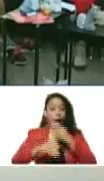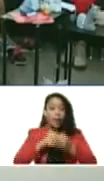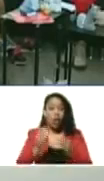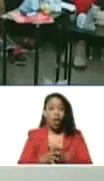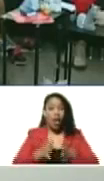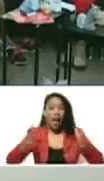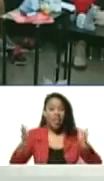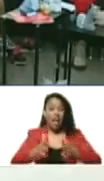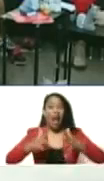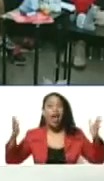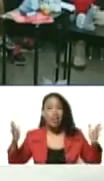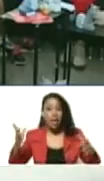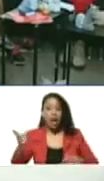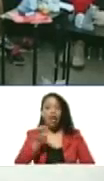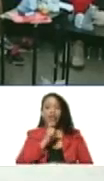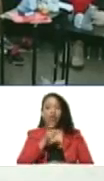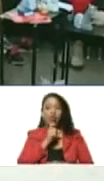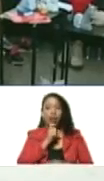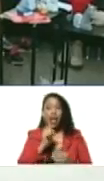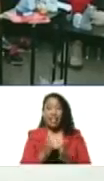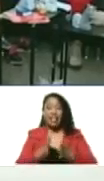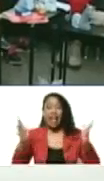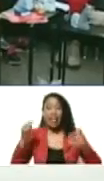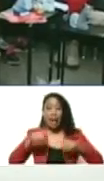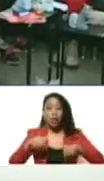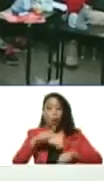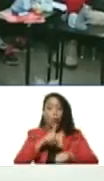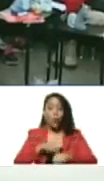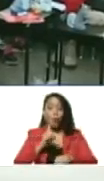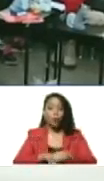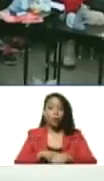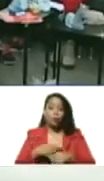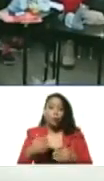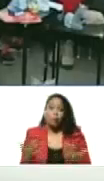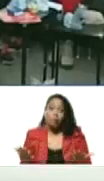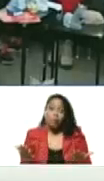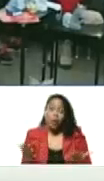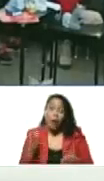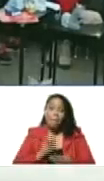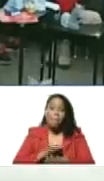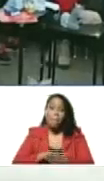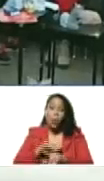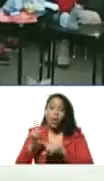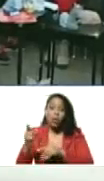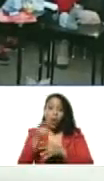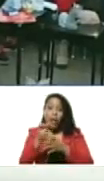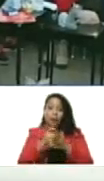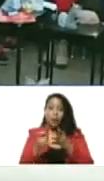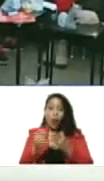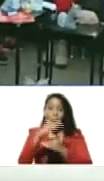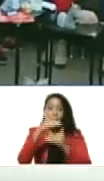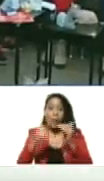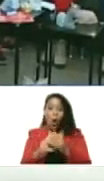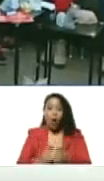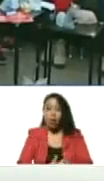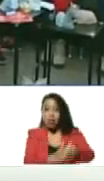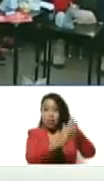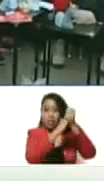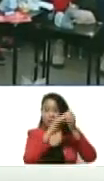grandes, grandes en las dificultades, grandes en estos momentos y por esos lineamientos suyos y bajo su liderazgo,